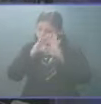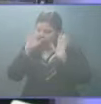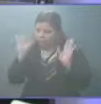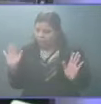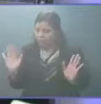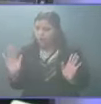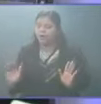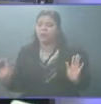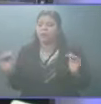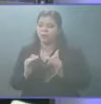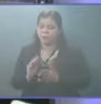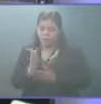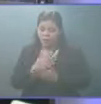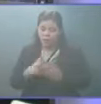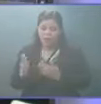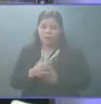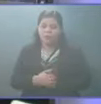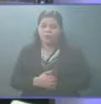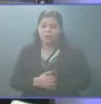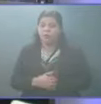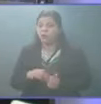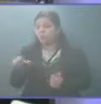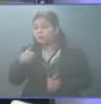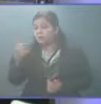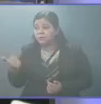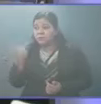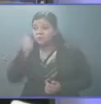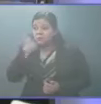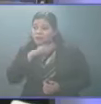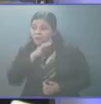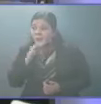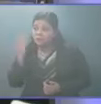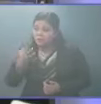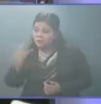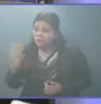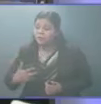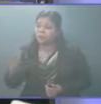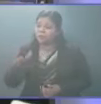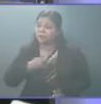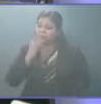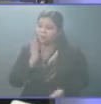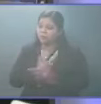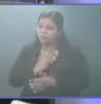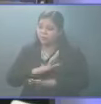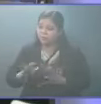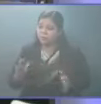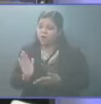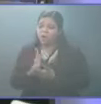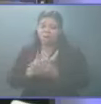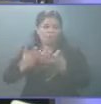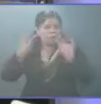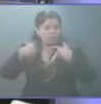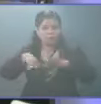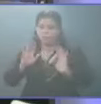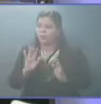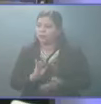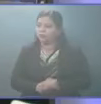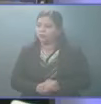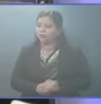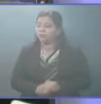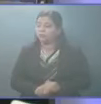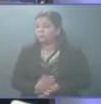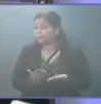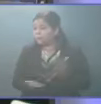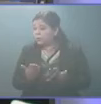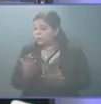automedicación, eso es otra pandemia que se debe detener definitivamente, porque es muy común. Y aunque